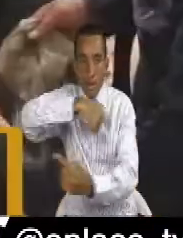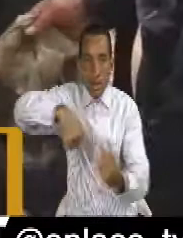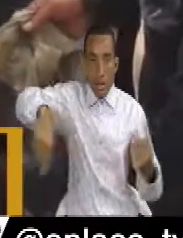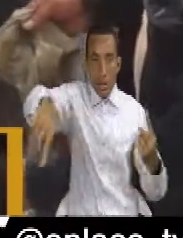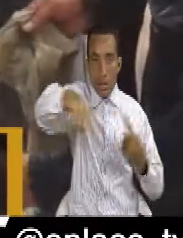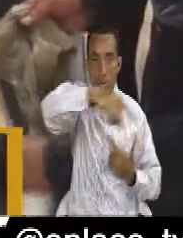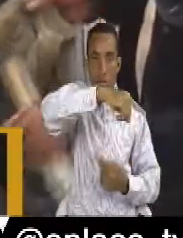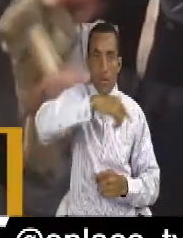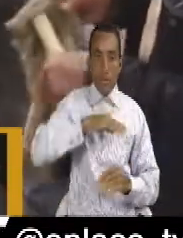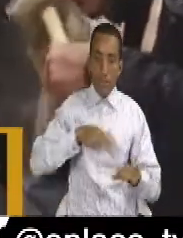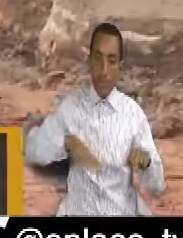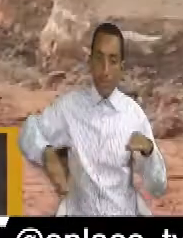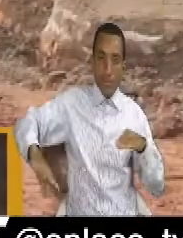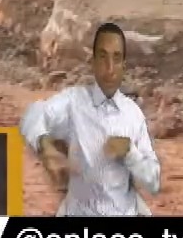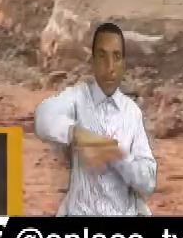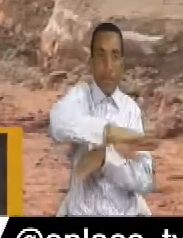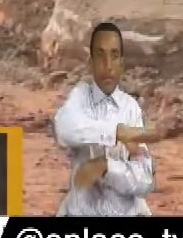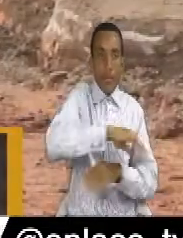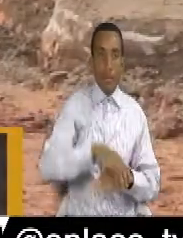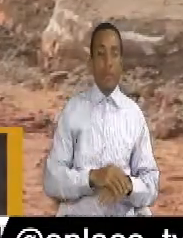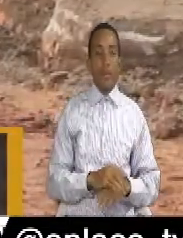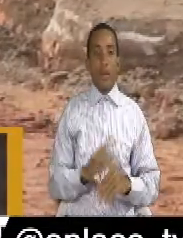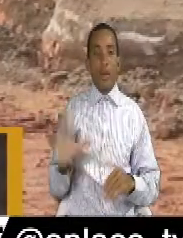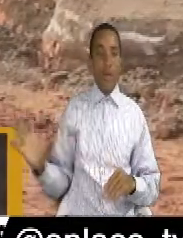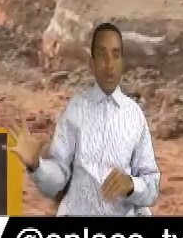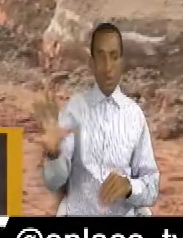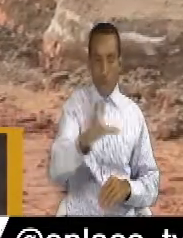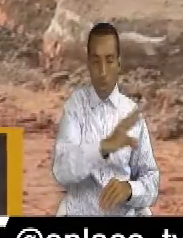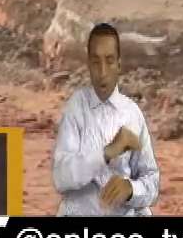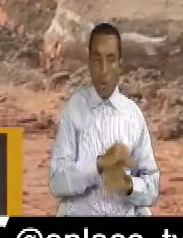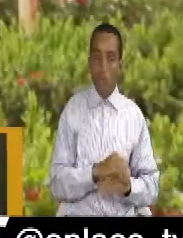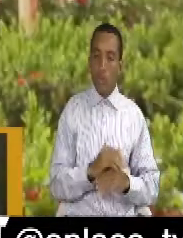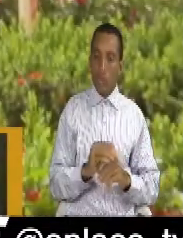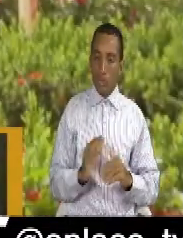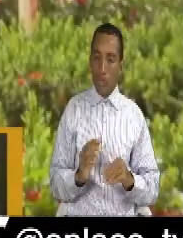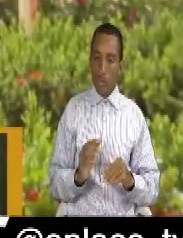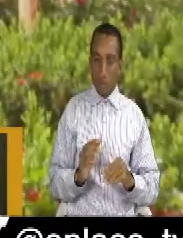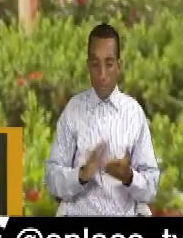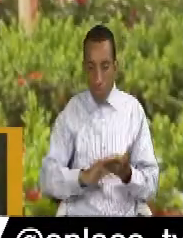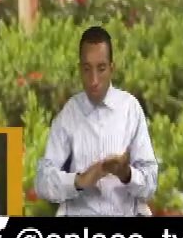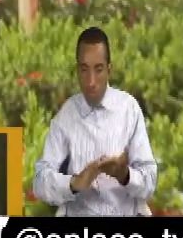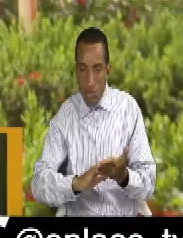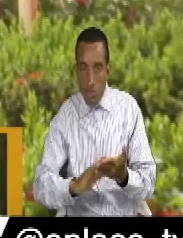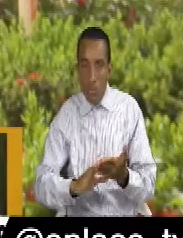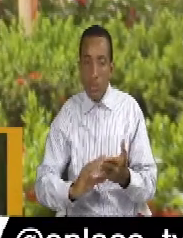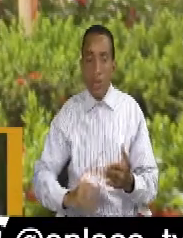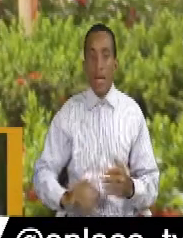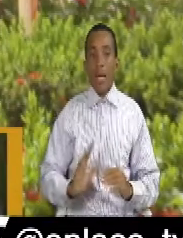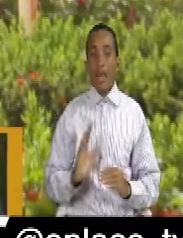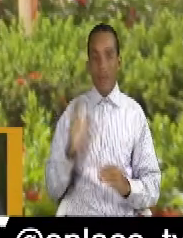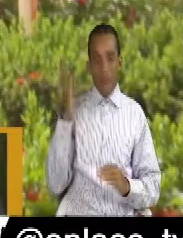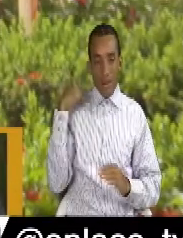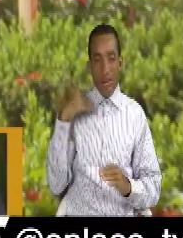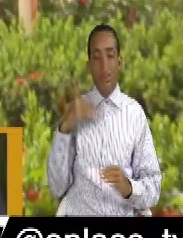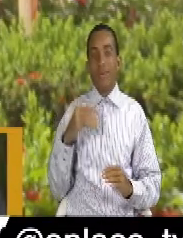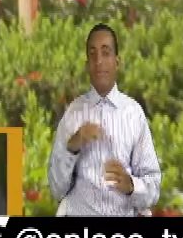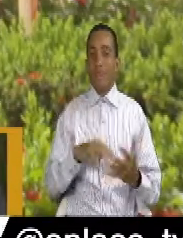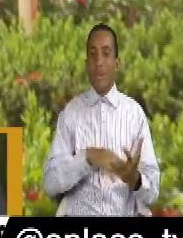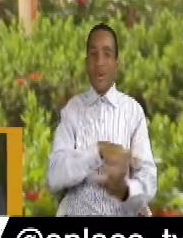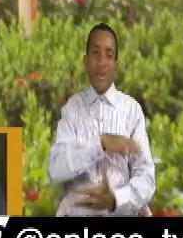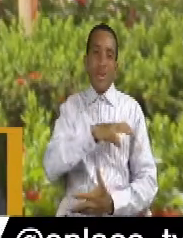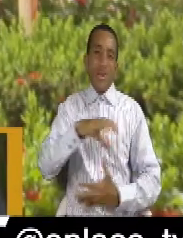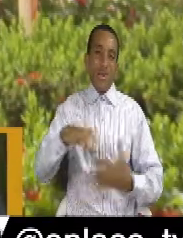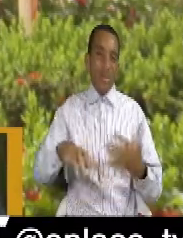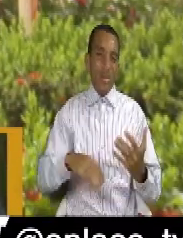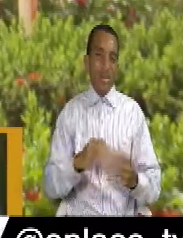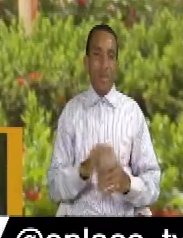pronta terminación de estas obras para beneficio de la comunidad. Afortunadamente ha habido mucho desorden en muchas obras. Hay partes, ese tramo,